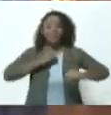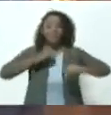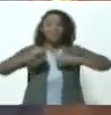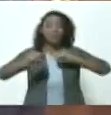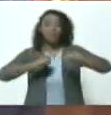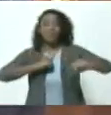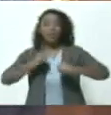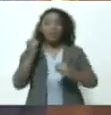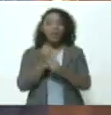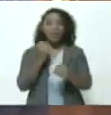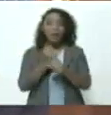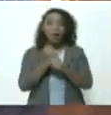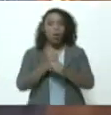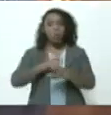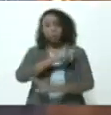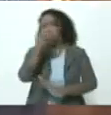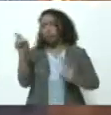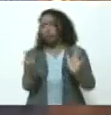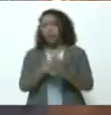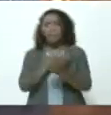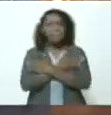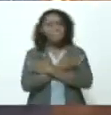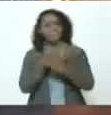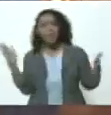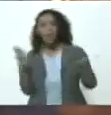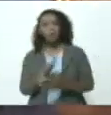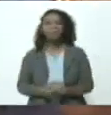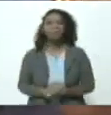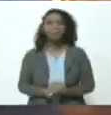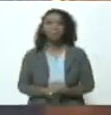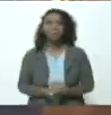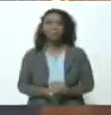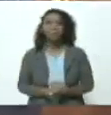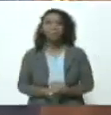que se entregó de manera absoluta. Durante